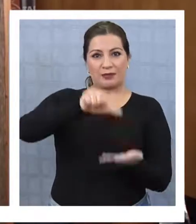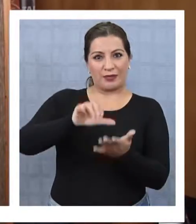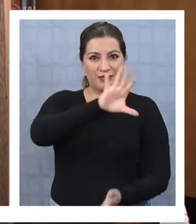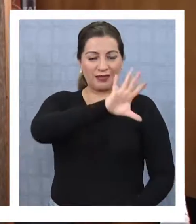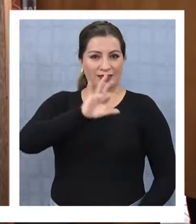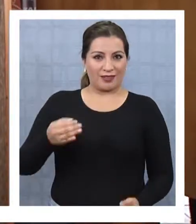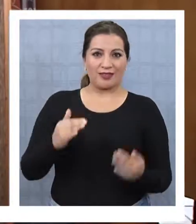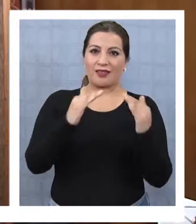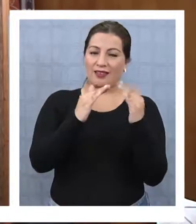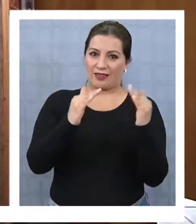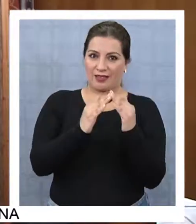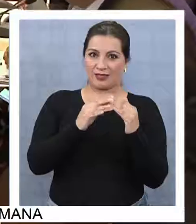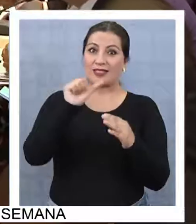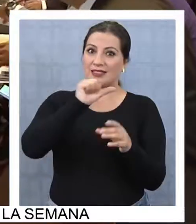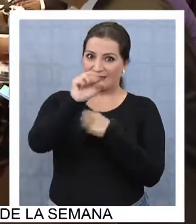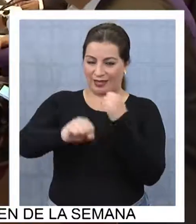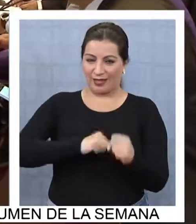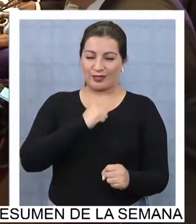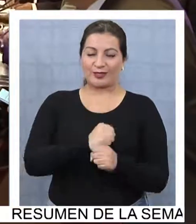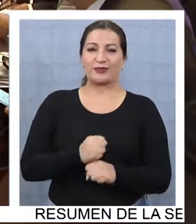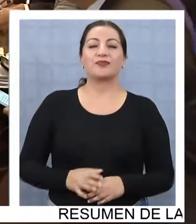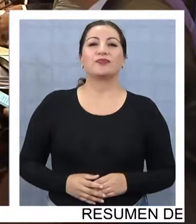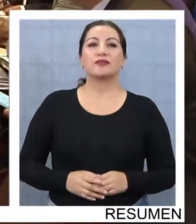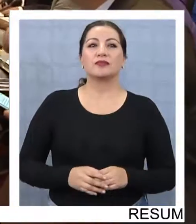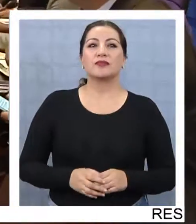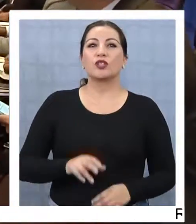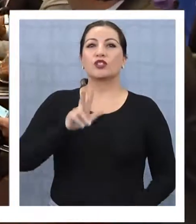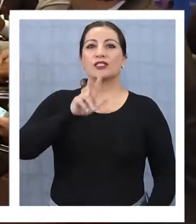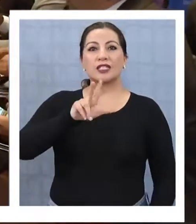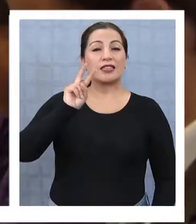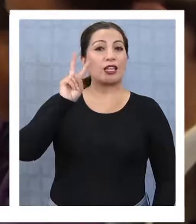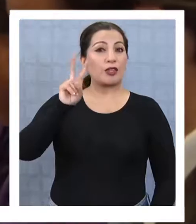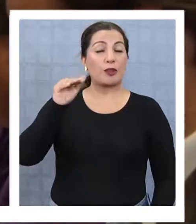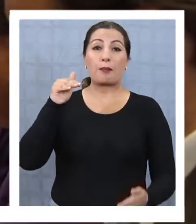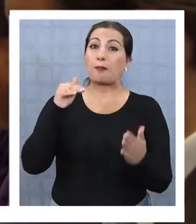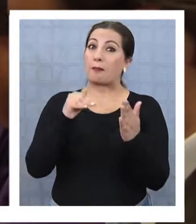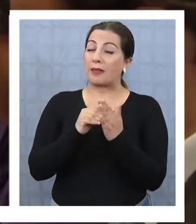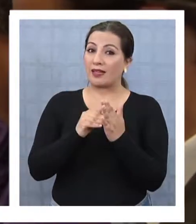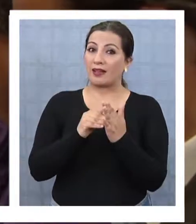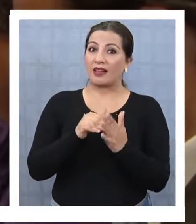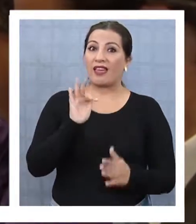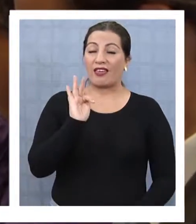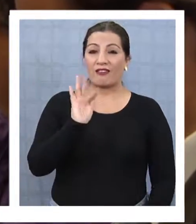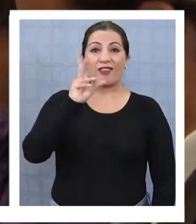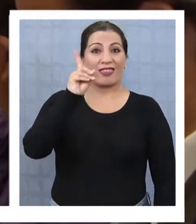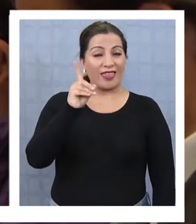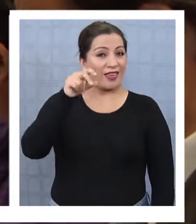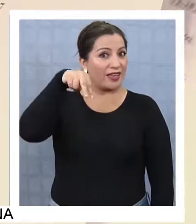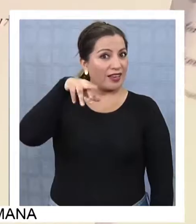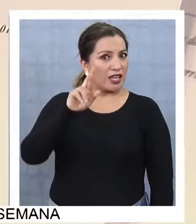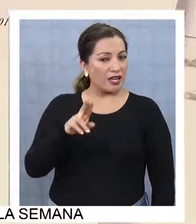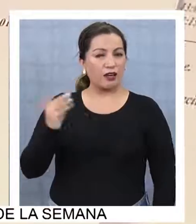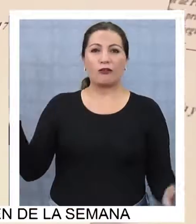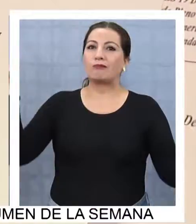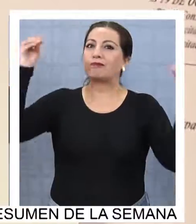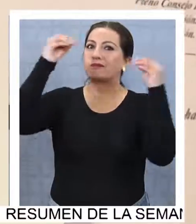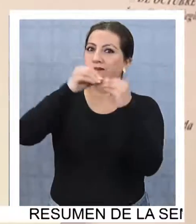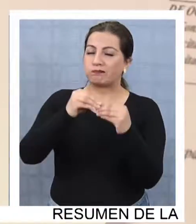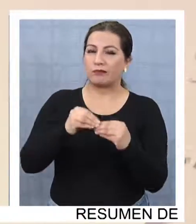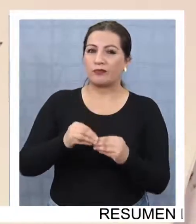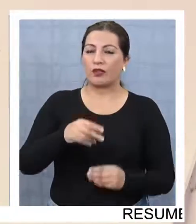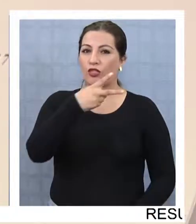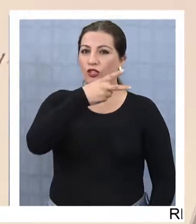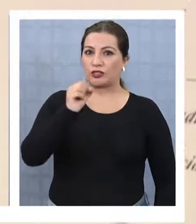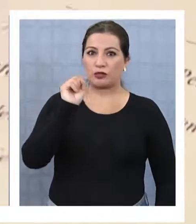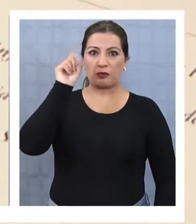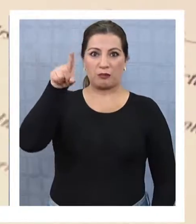viviendas durante este periodo de 6 años. Los cerca de 82 mil millones provenientes desde el FNDR se sumarán a los 200 mil millones